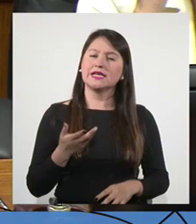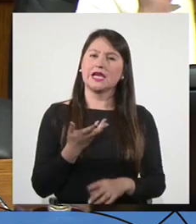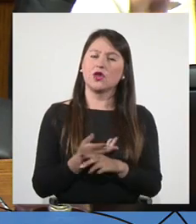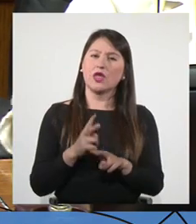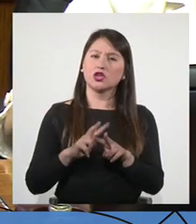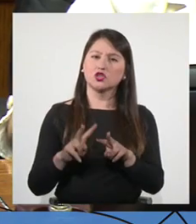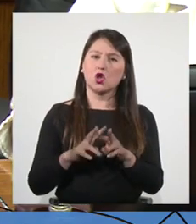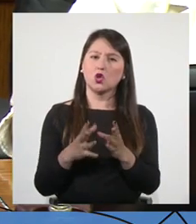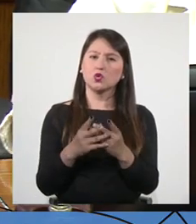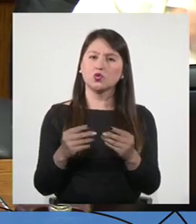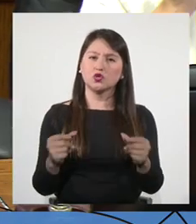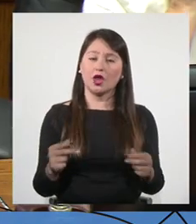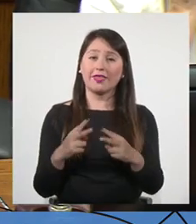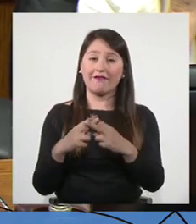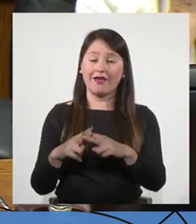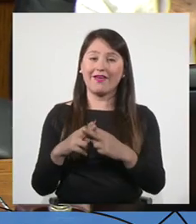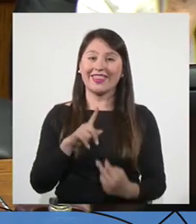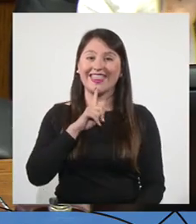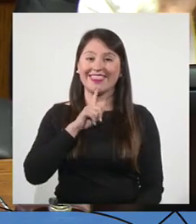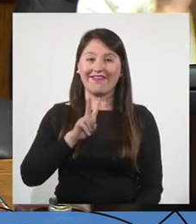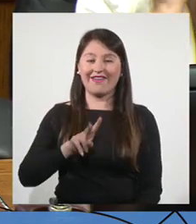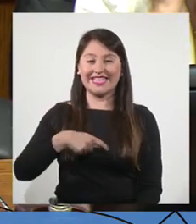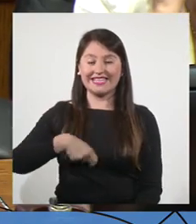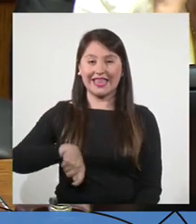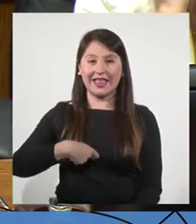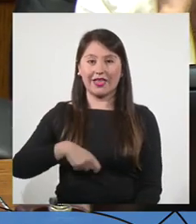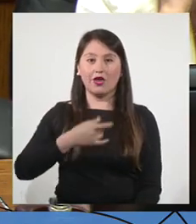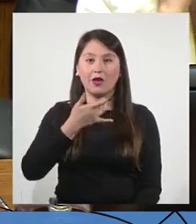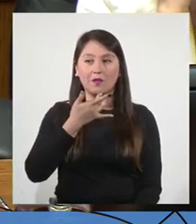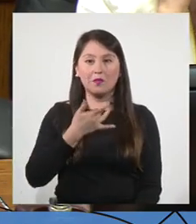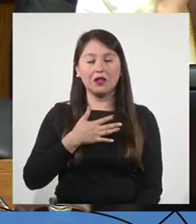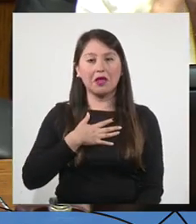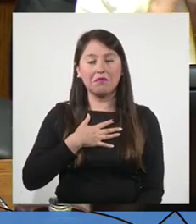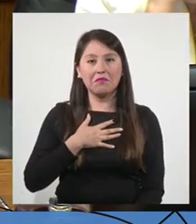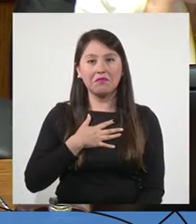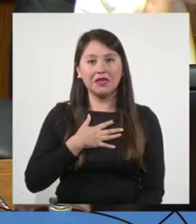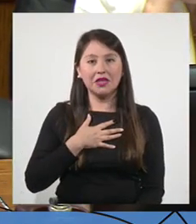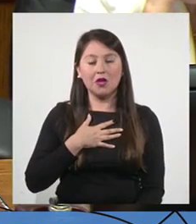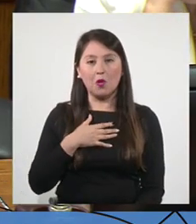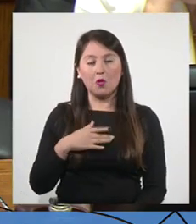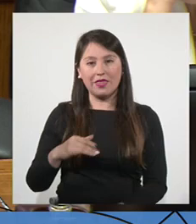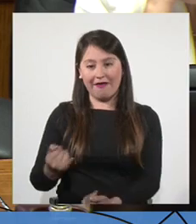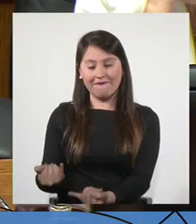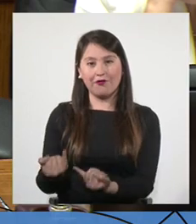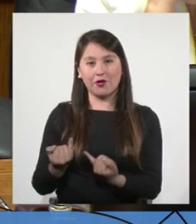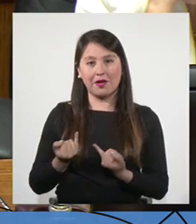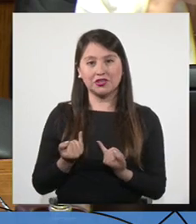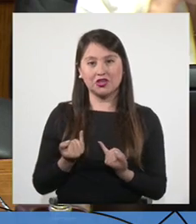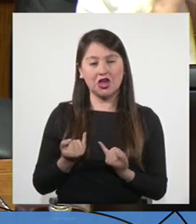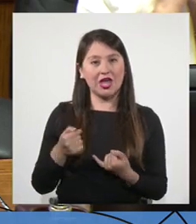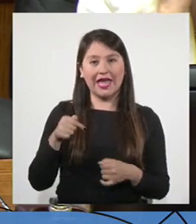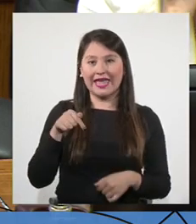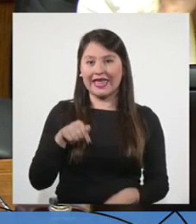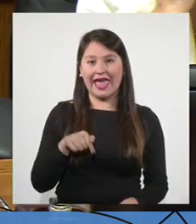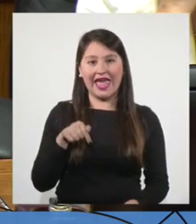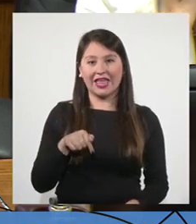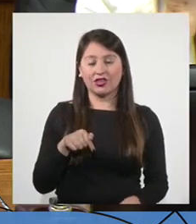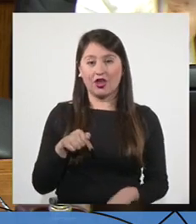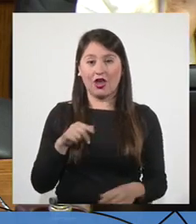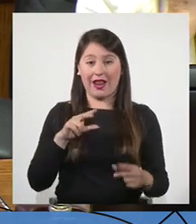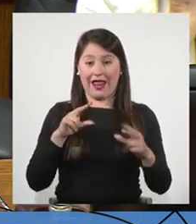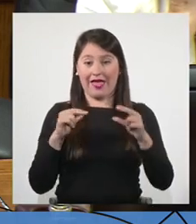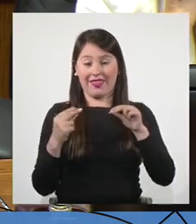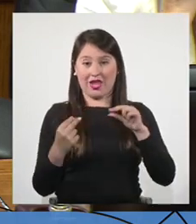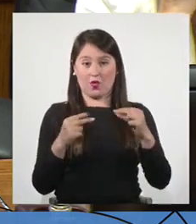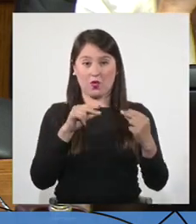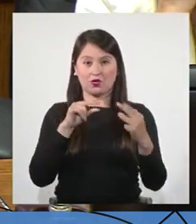el problema técnico de TV Senado, porque acabo de recibir una información de que esto no hace la discusión a